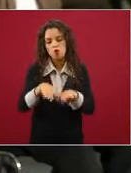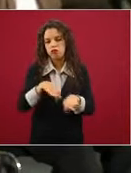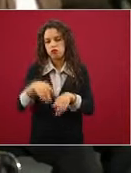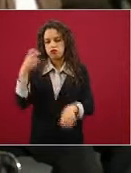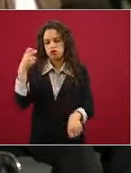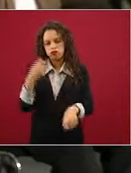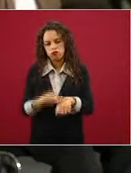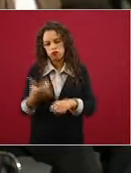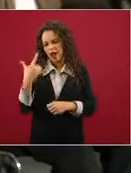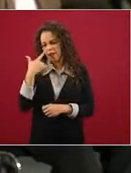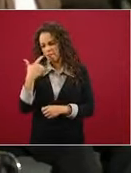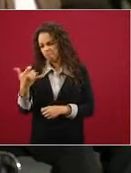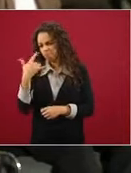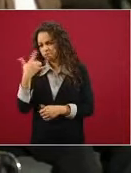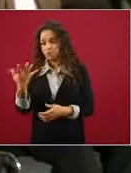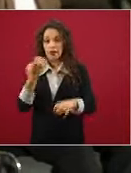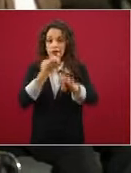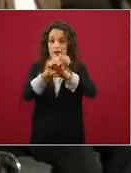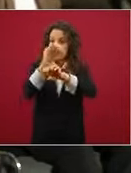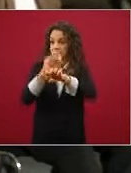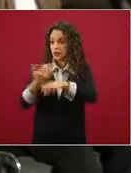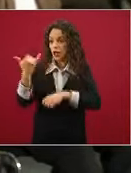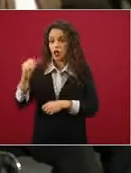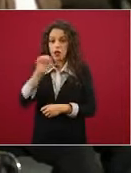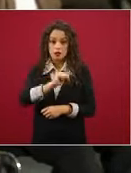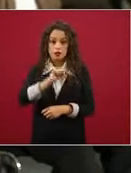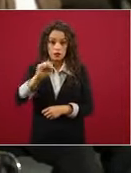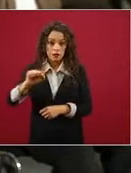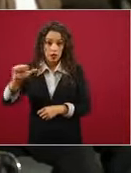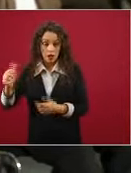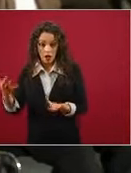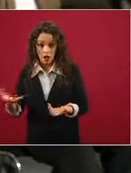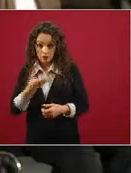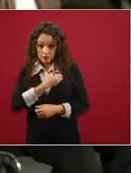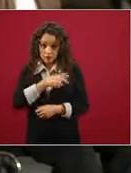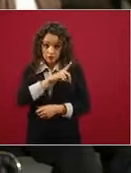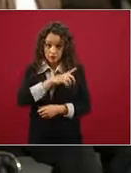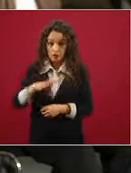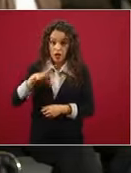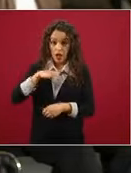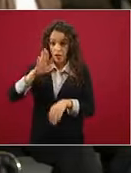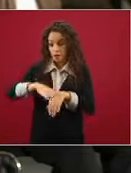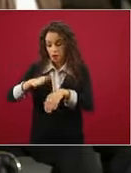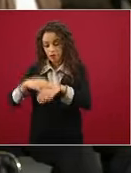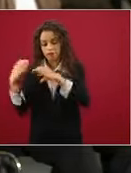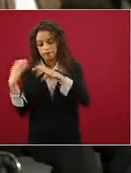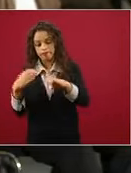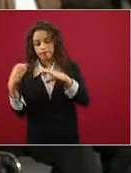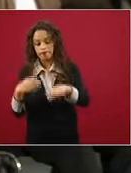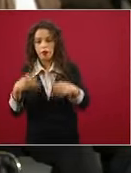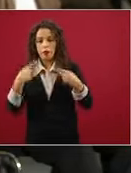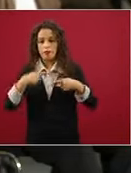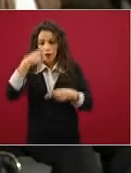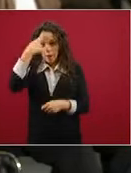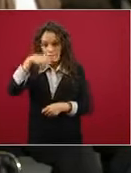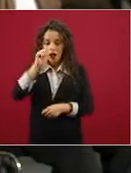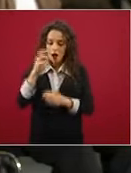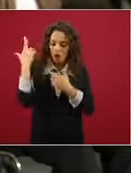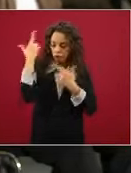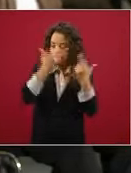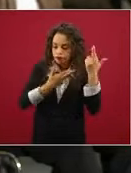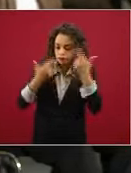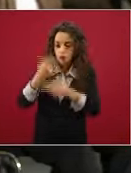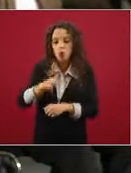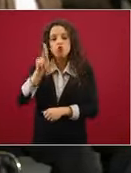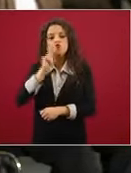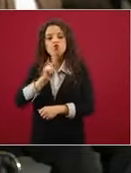los estados y la Secretaría de Salud, se ha contratado más personal para hacer el análisis de datos, las pruebas,